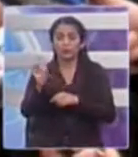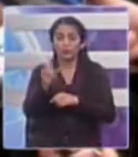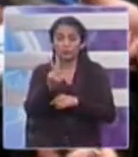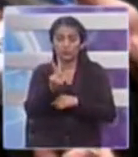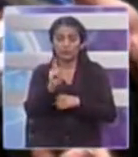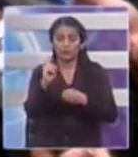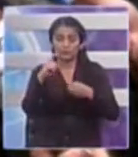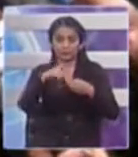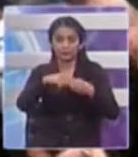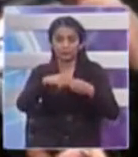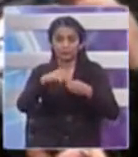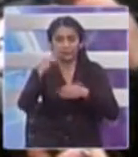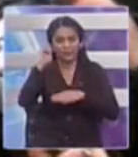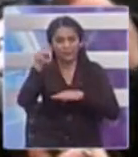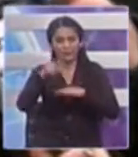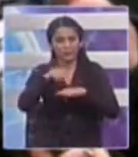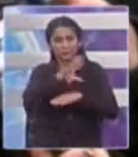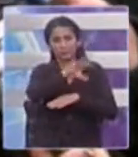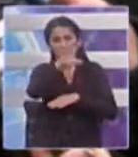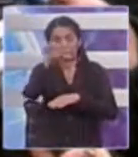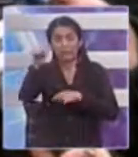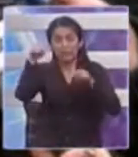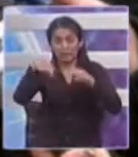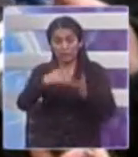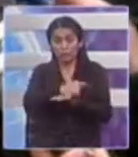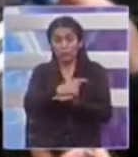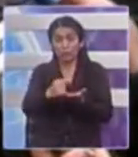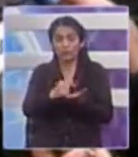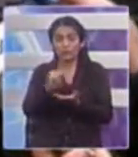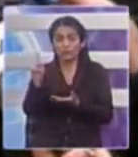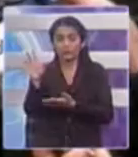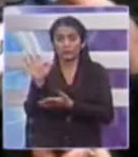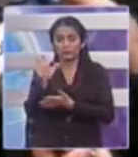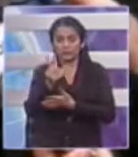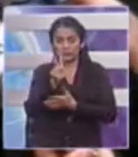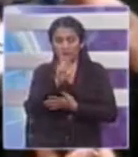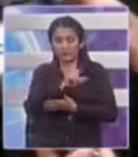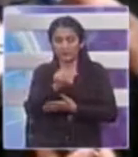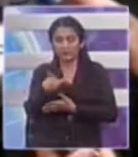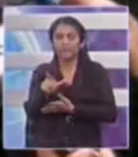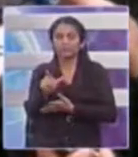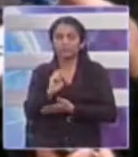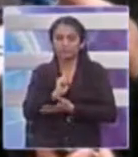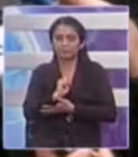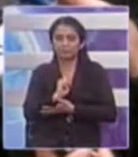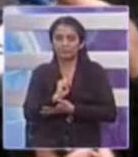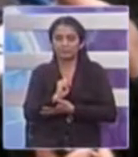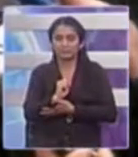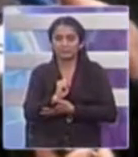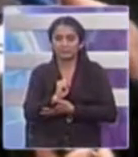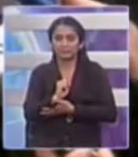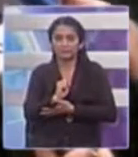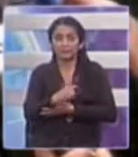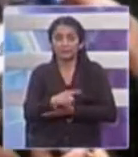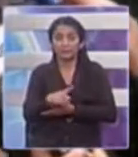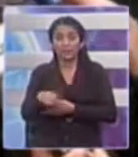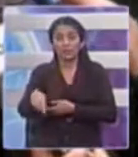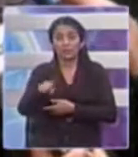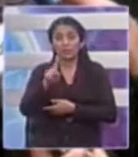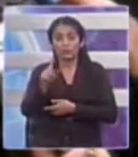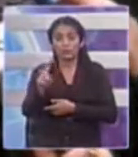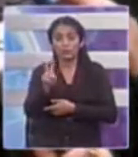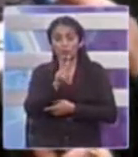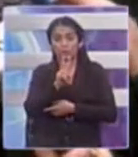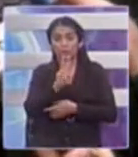nacional y aquí en la provincia del Guayas están 153 ciudadanos, de los cuales 122 corresponden al